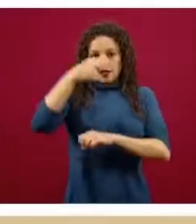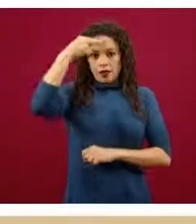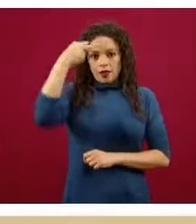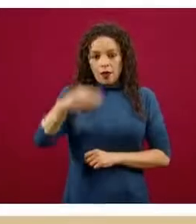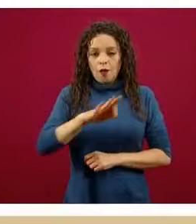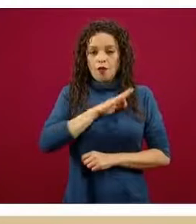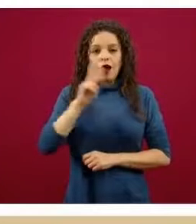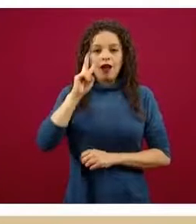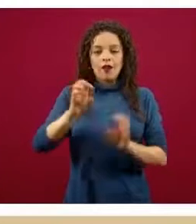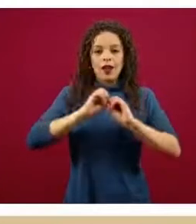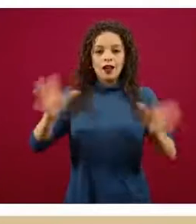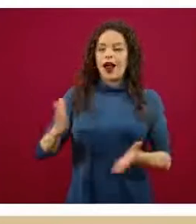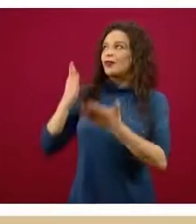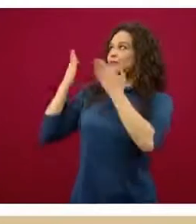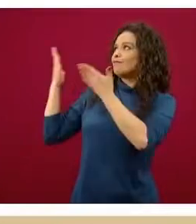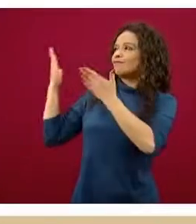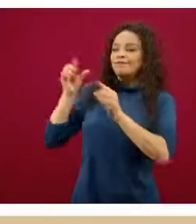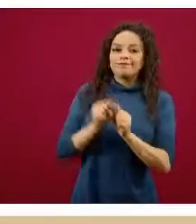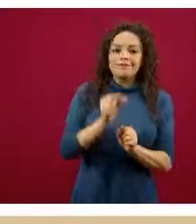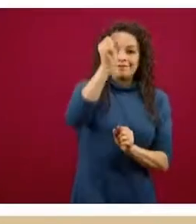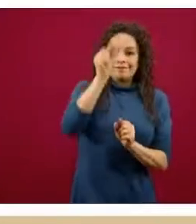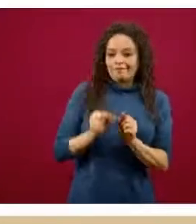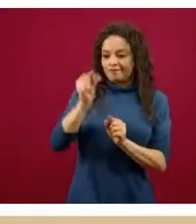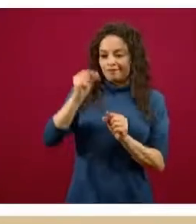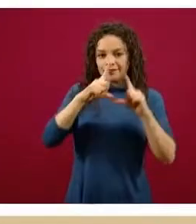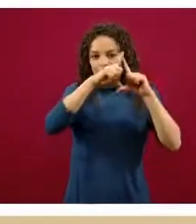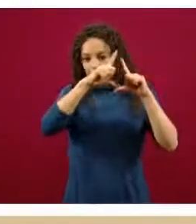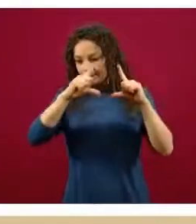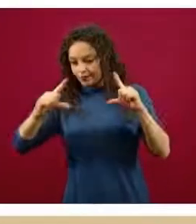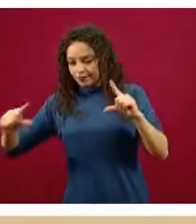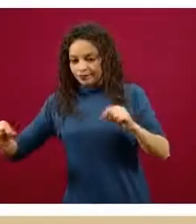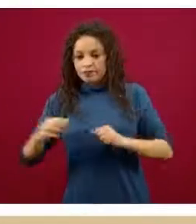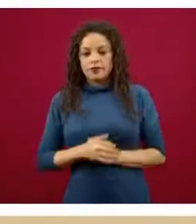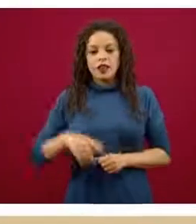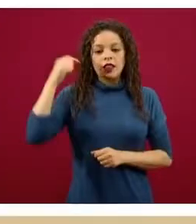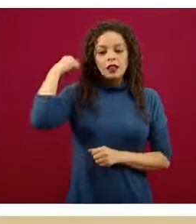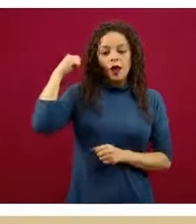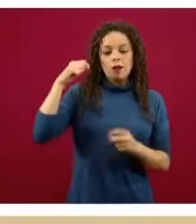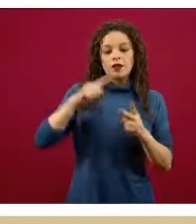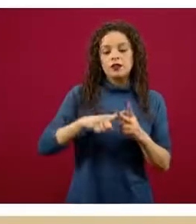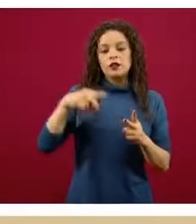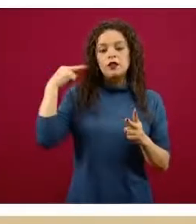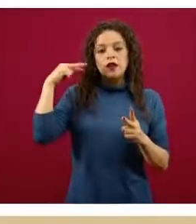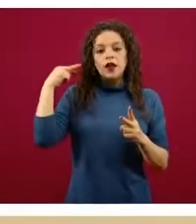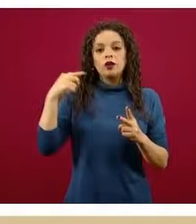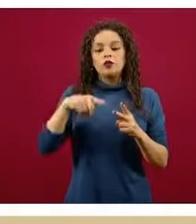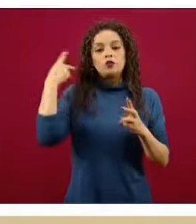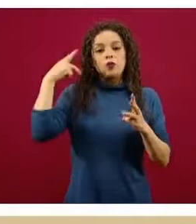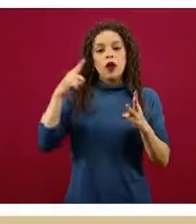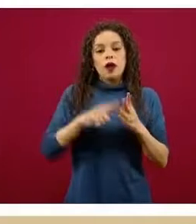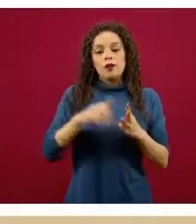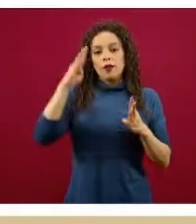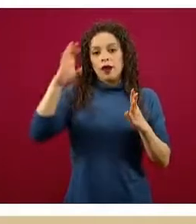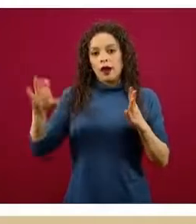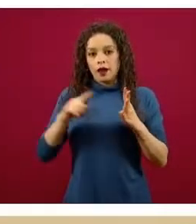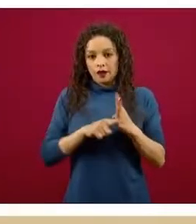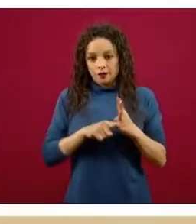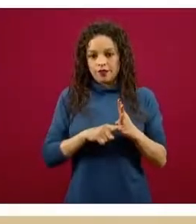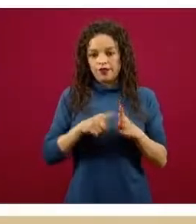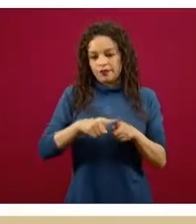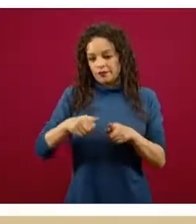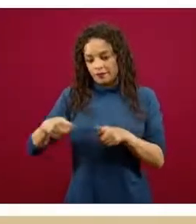en esta gráfica de barras, seguido de Tabasco, Veracruz, Puebla y Baja California. Tenemos una